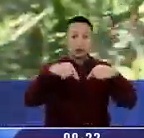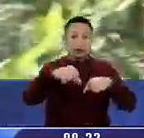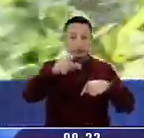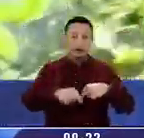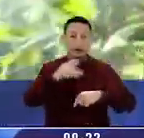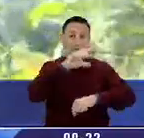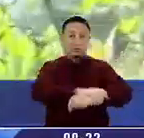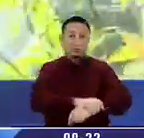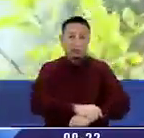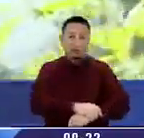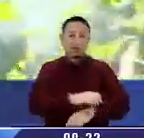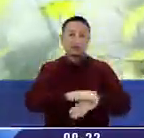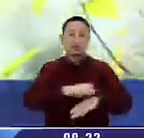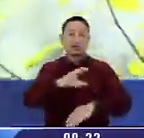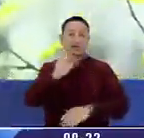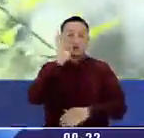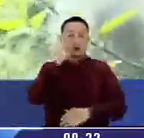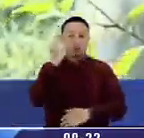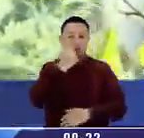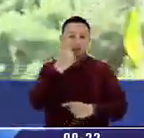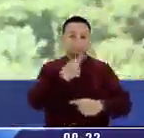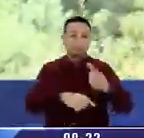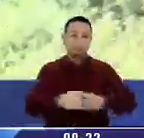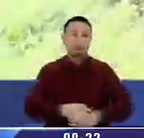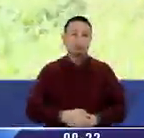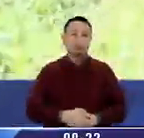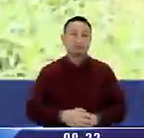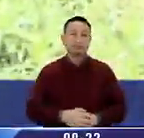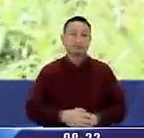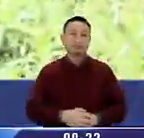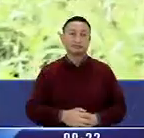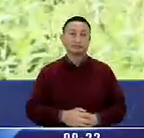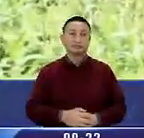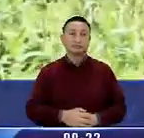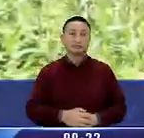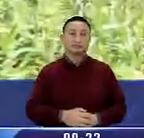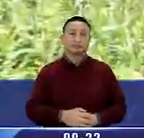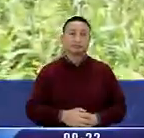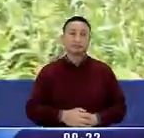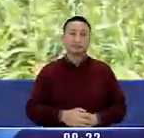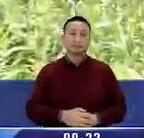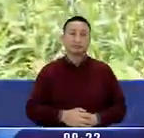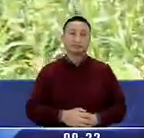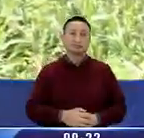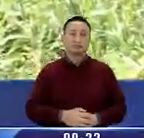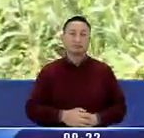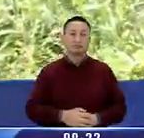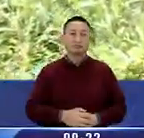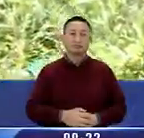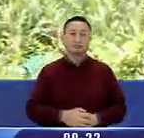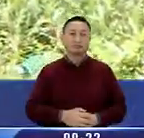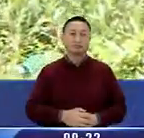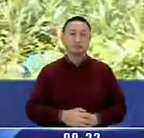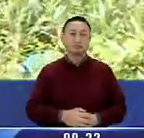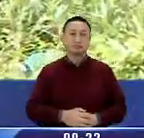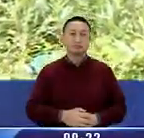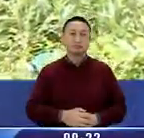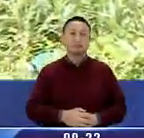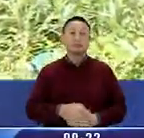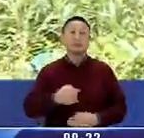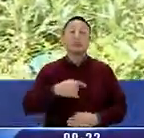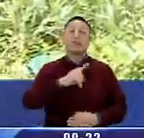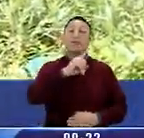detenidos por expendio de sustancias sujetas a fiscalización, tratando de opacar este delito. Capitán, ¿y